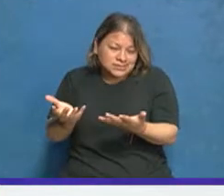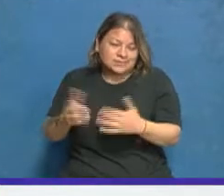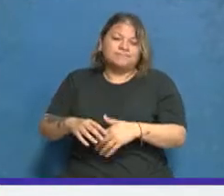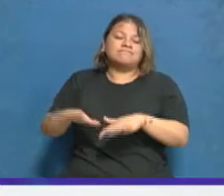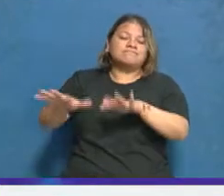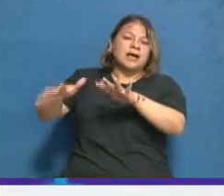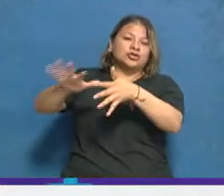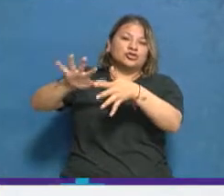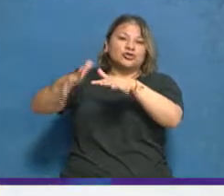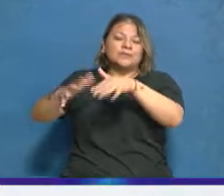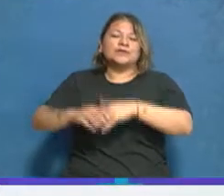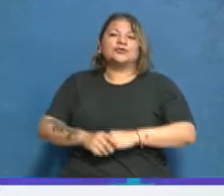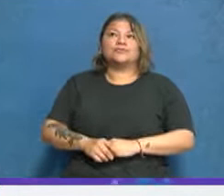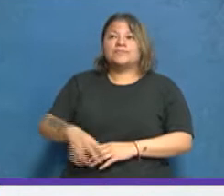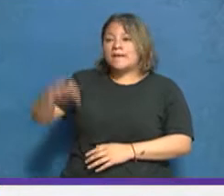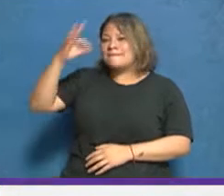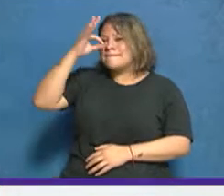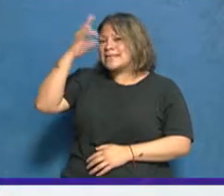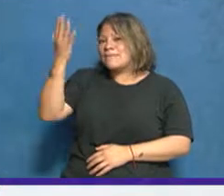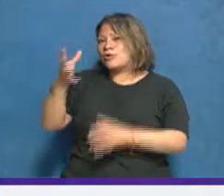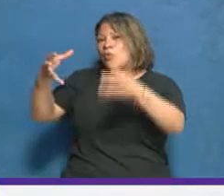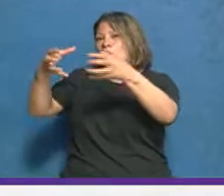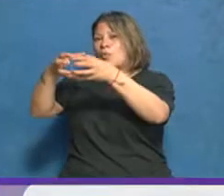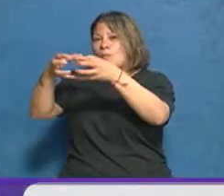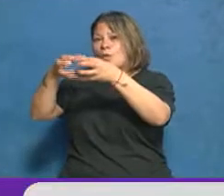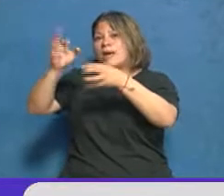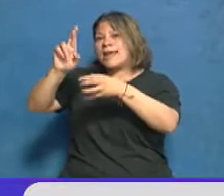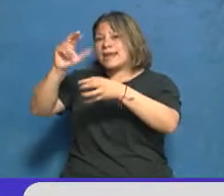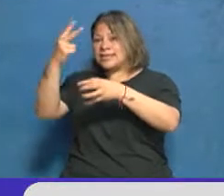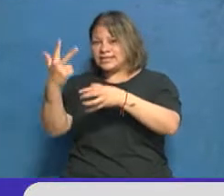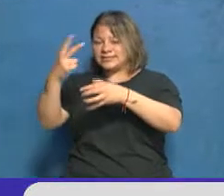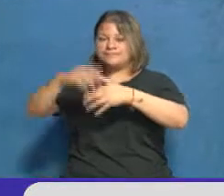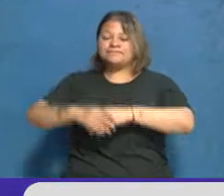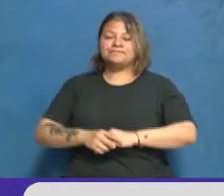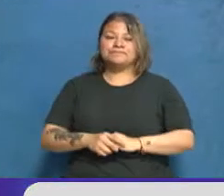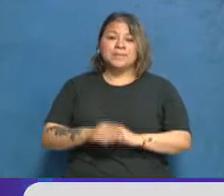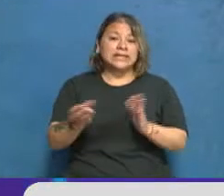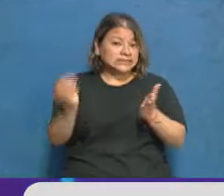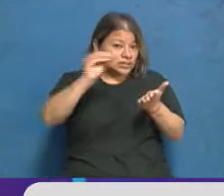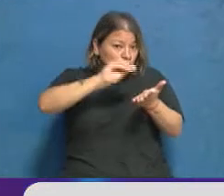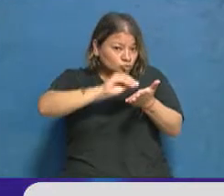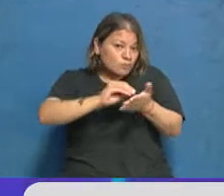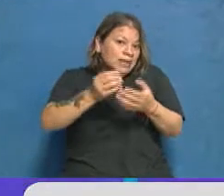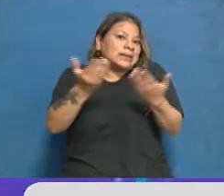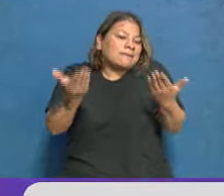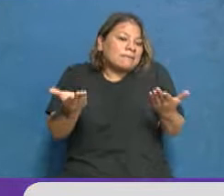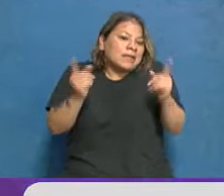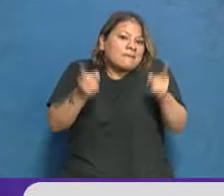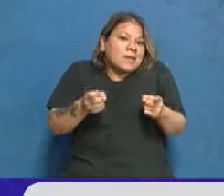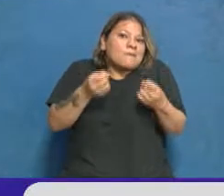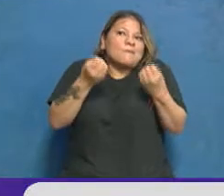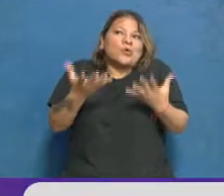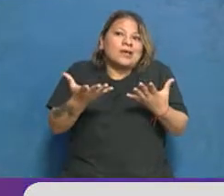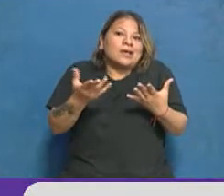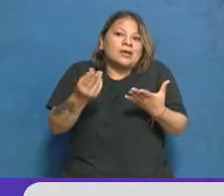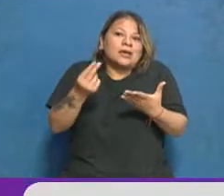de alrededor del 20% de los usuarios. Decimos que esto se suma a la quita de subsidio a nivel nacional y por